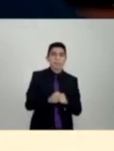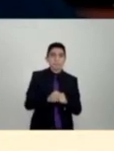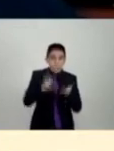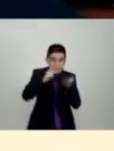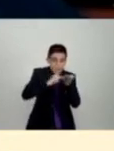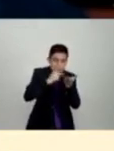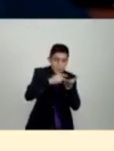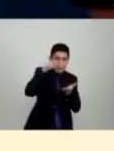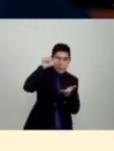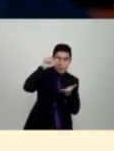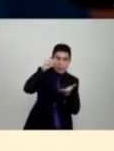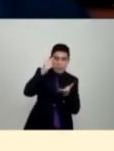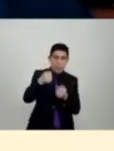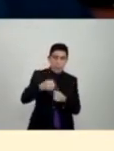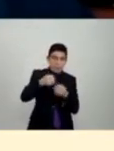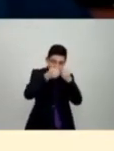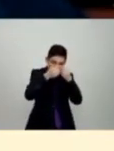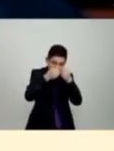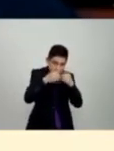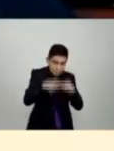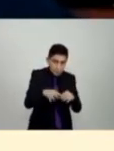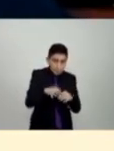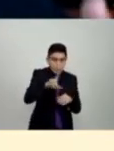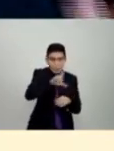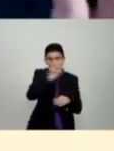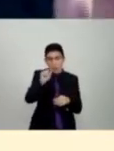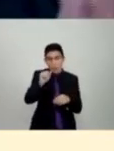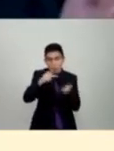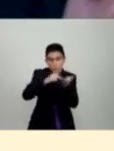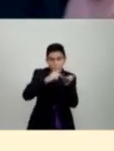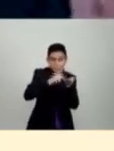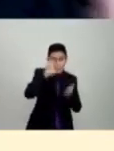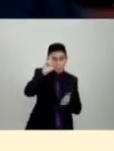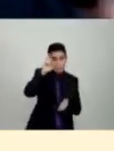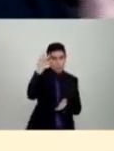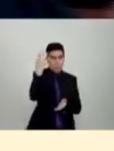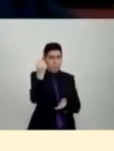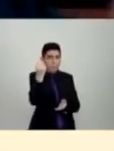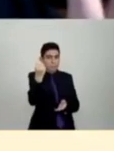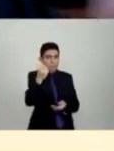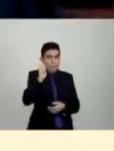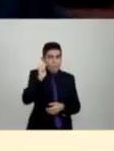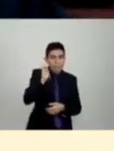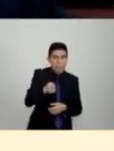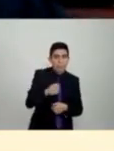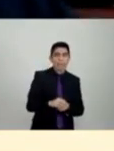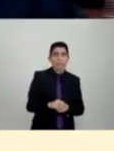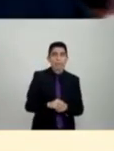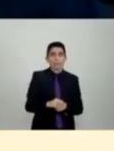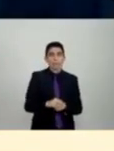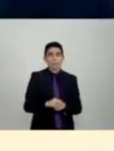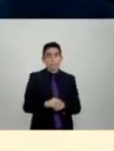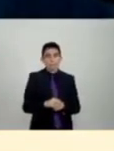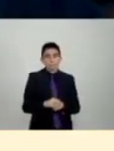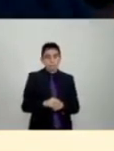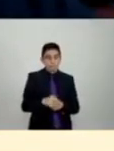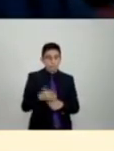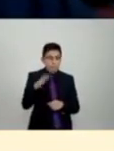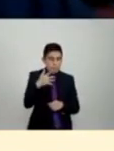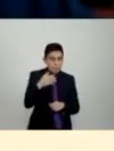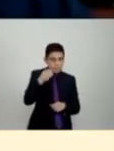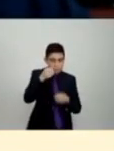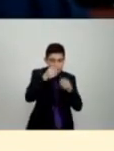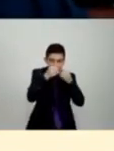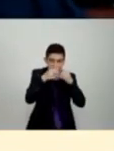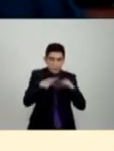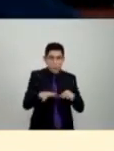16 y cae al suelo en la página 39, ¿no? Es decir, estaban un poco perdidos en esa, Entonces, de repente,